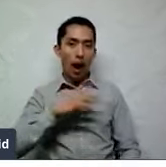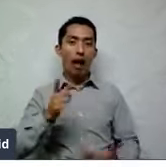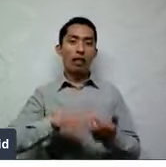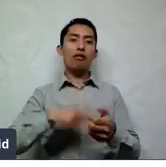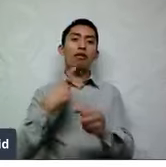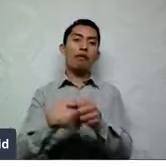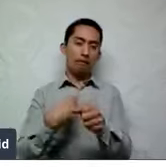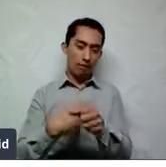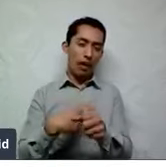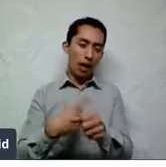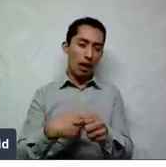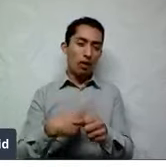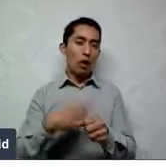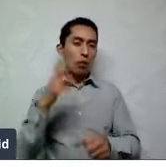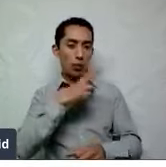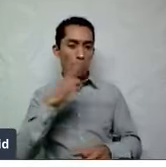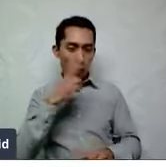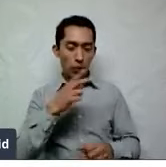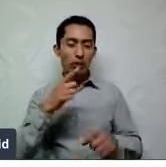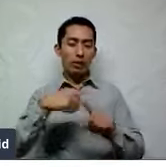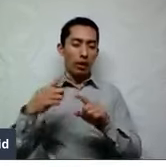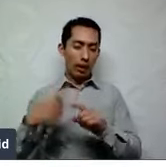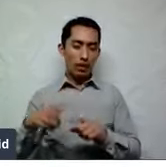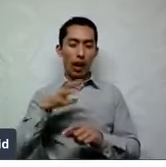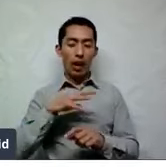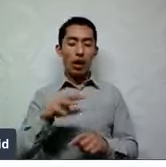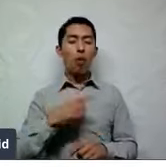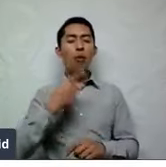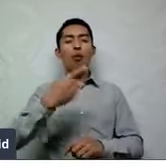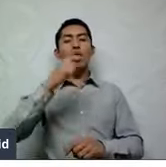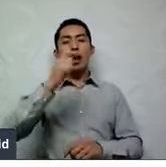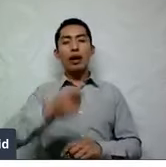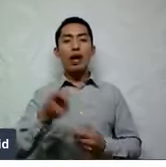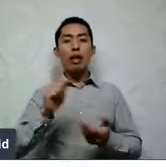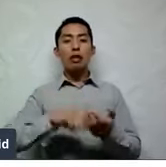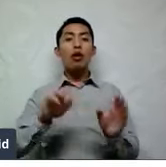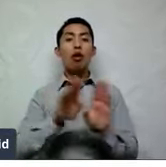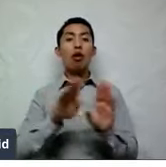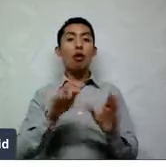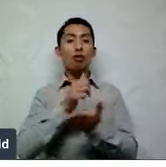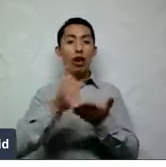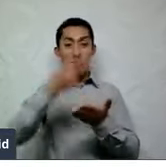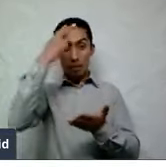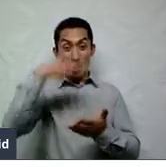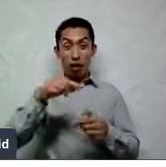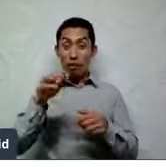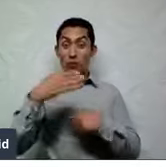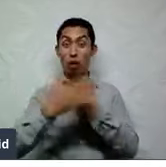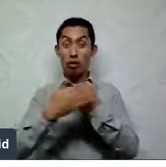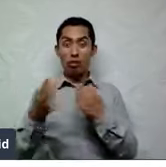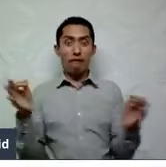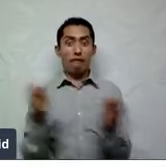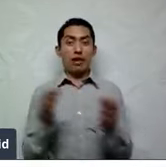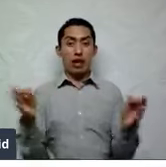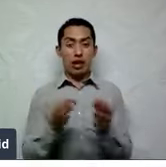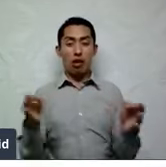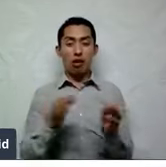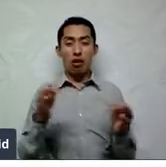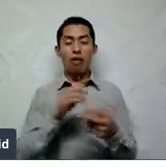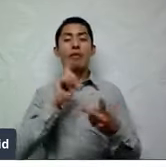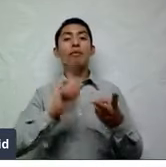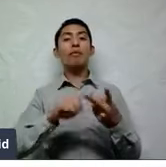respiratorios. Se presenta en primer lugar la baja de temperatura, En segundo lugar, la concentración